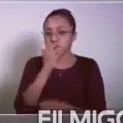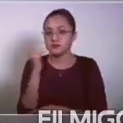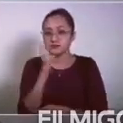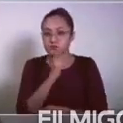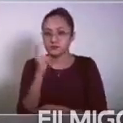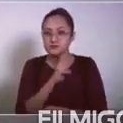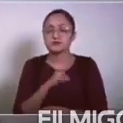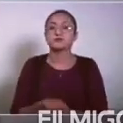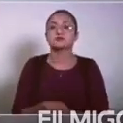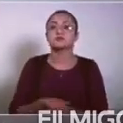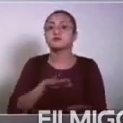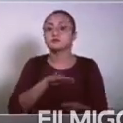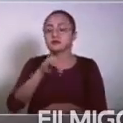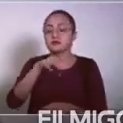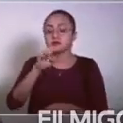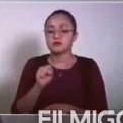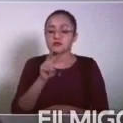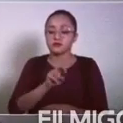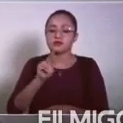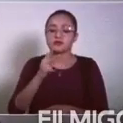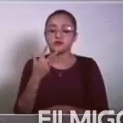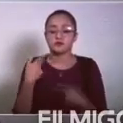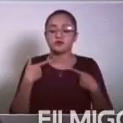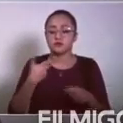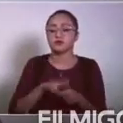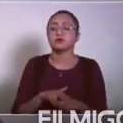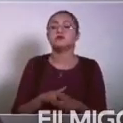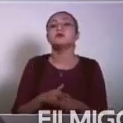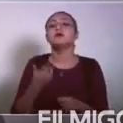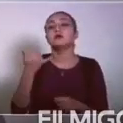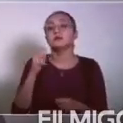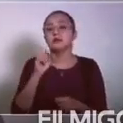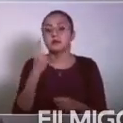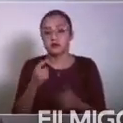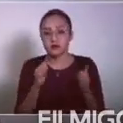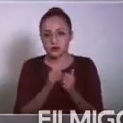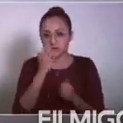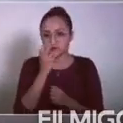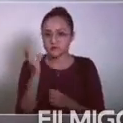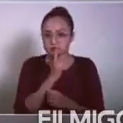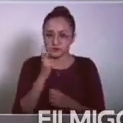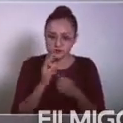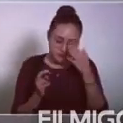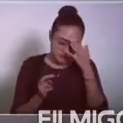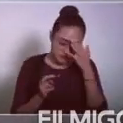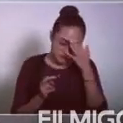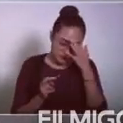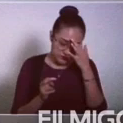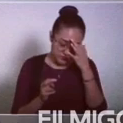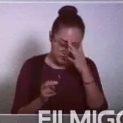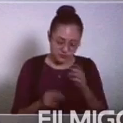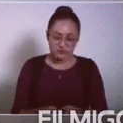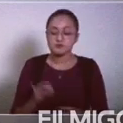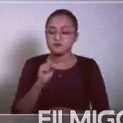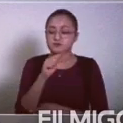asistida y 288 pacientes internados y 21 que requieren ventilación asistida este